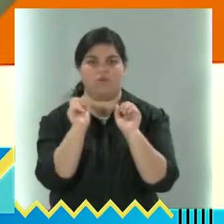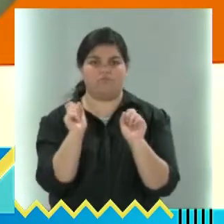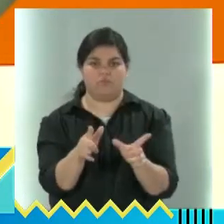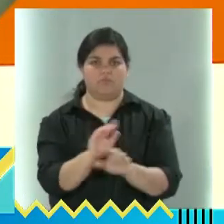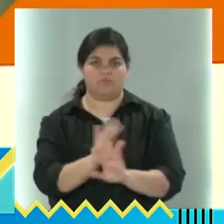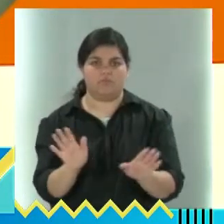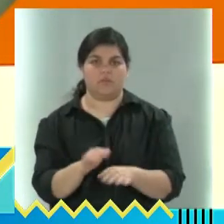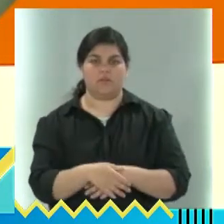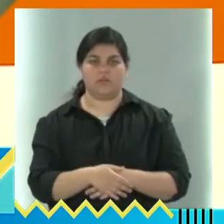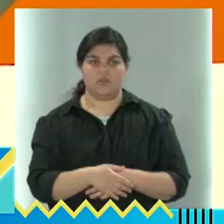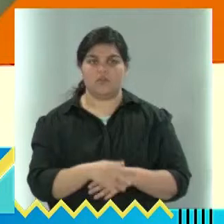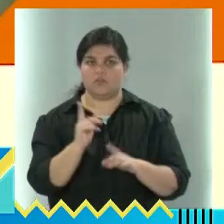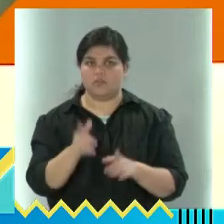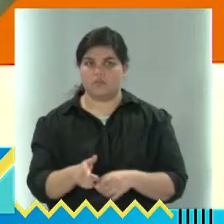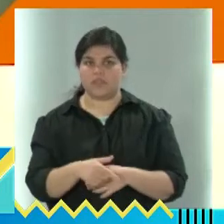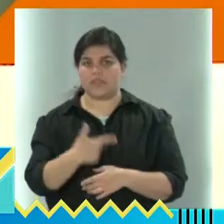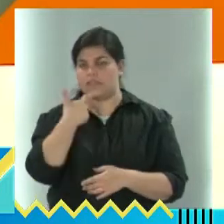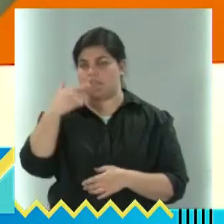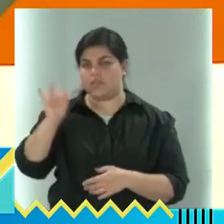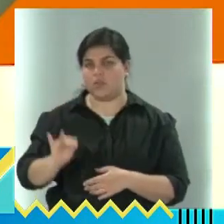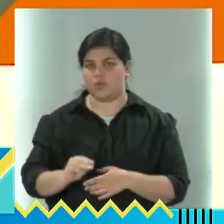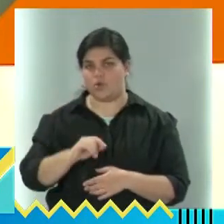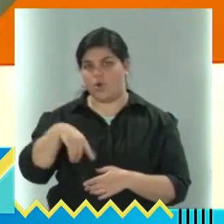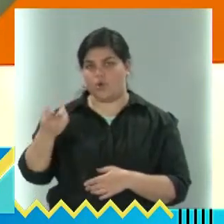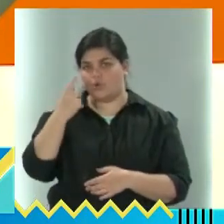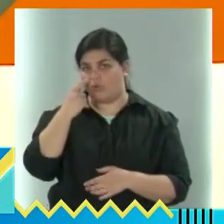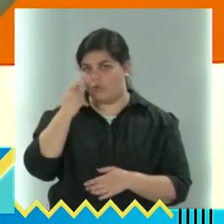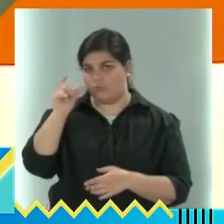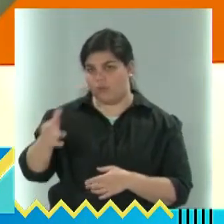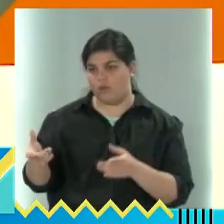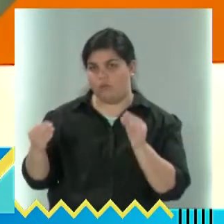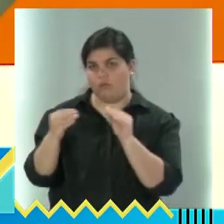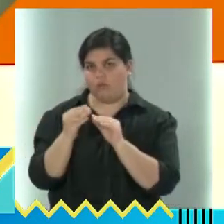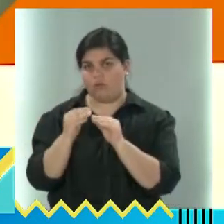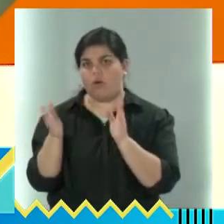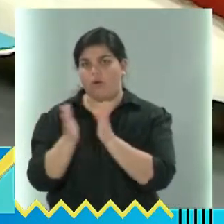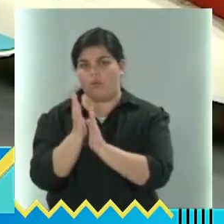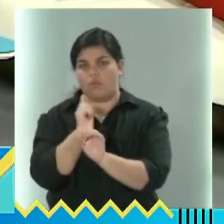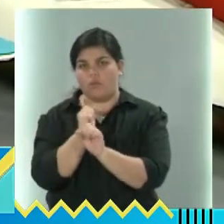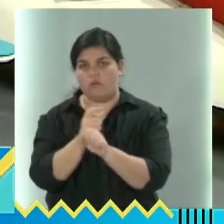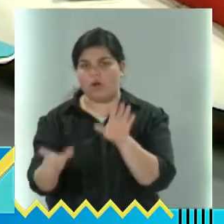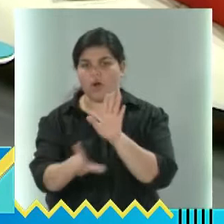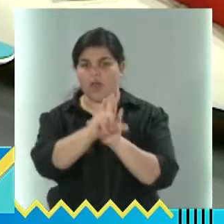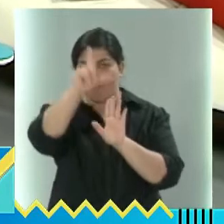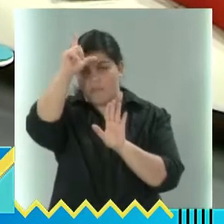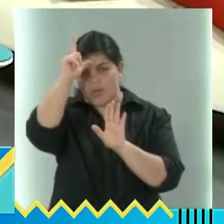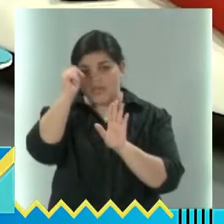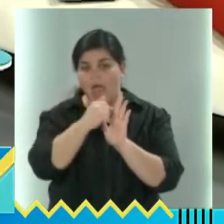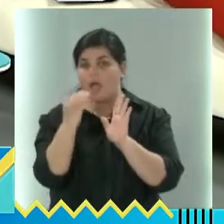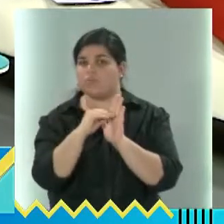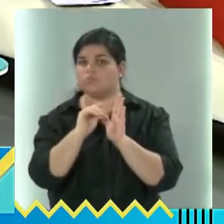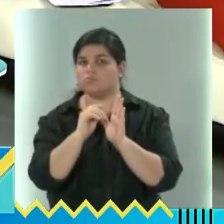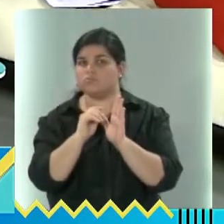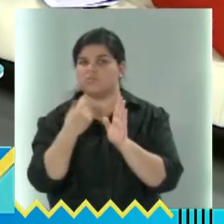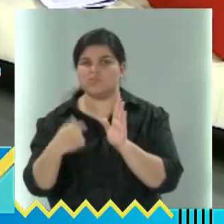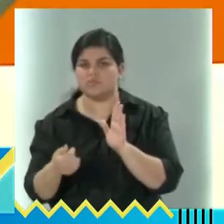con el senador Barcuy, se trabajó en toda la modificación a la ley de policía, donde se daba